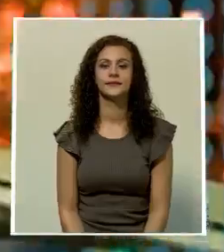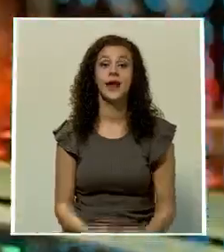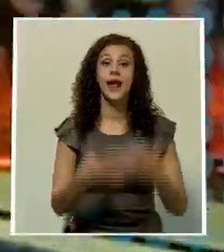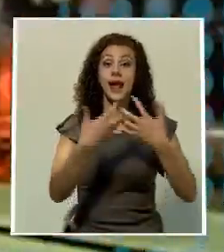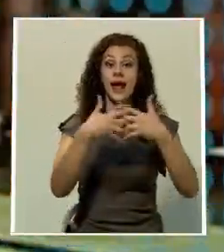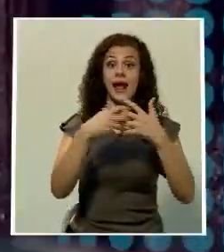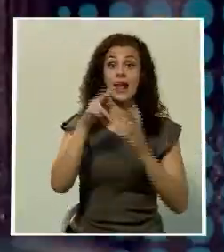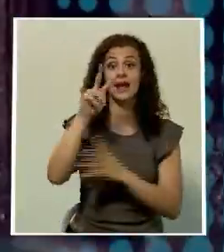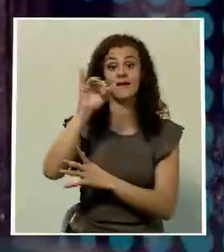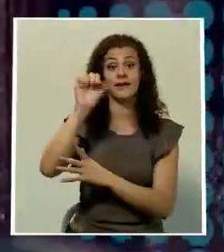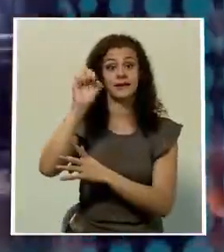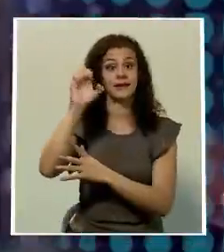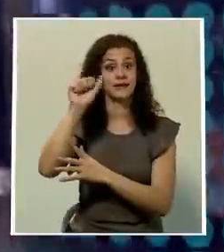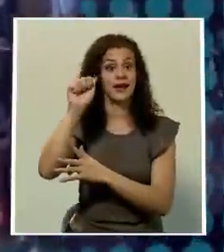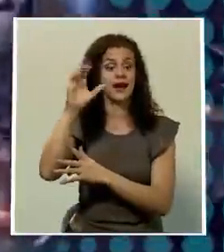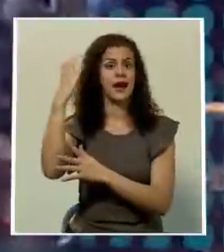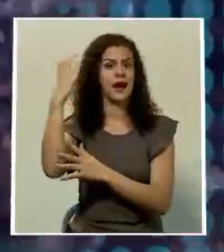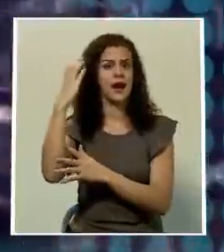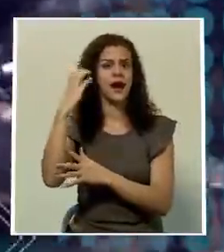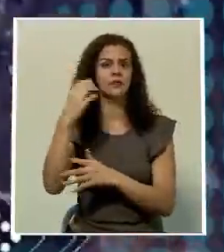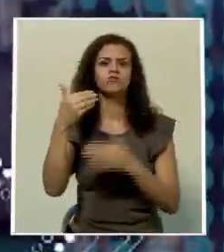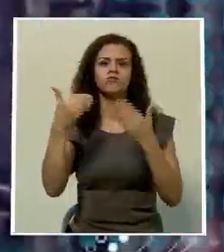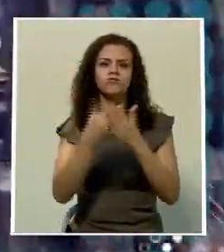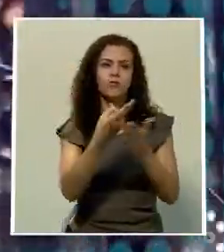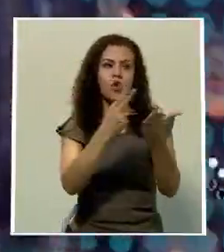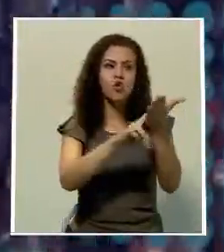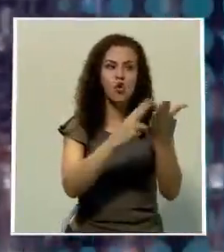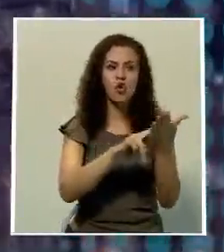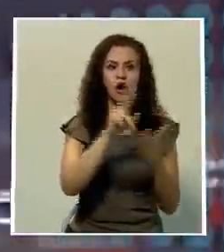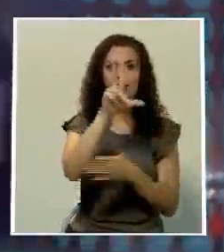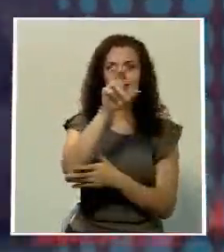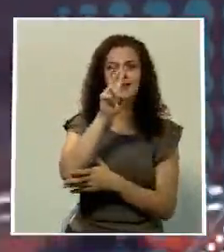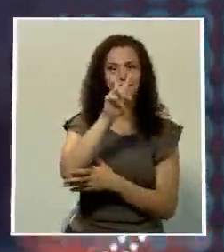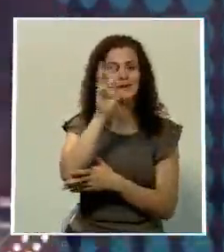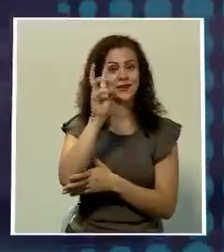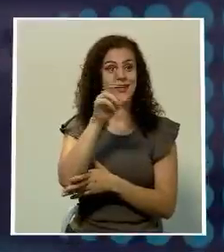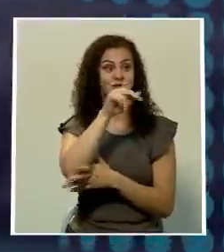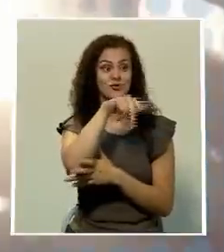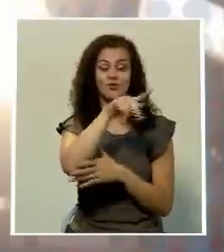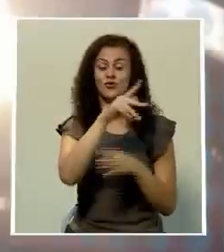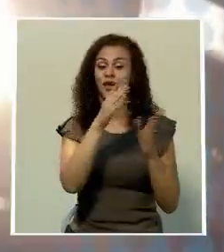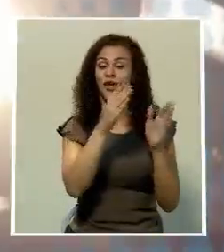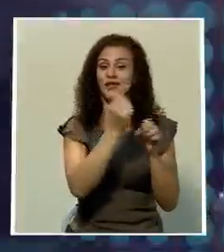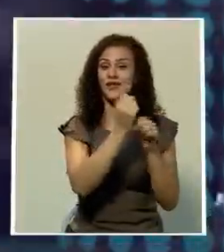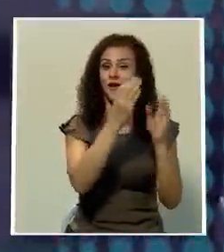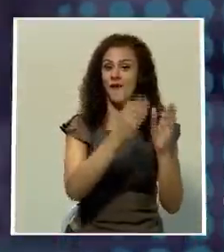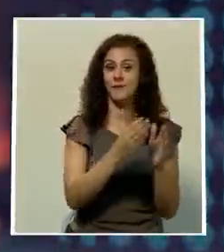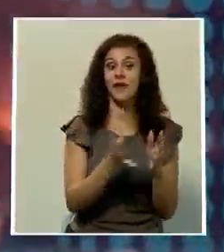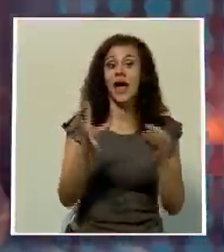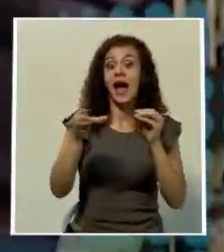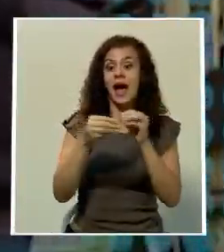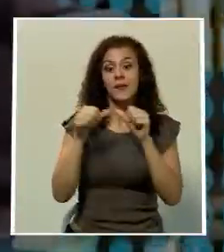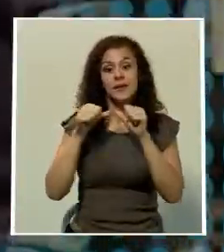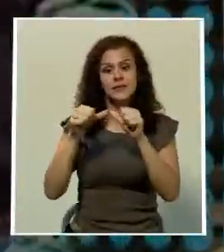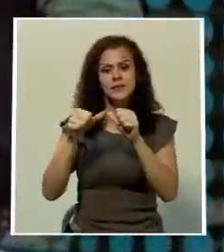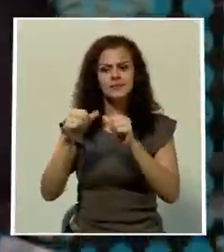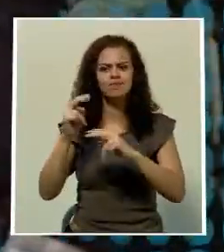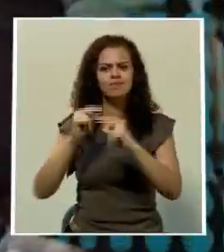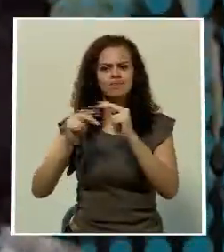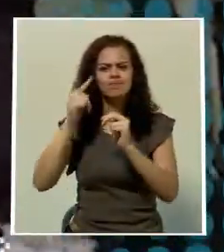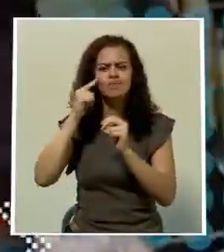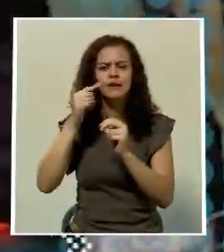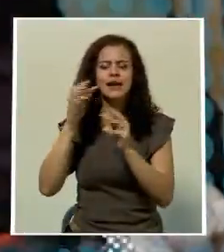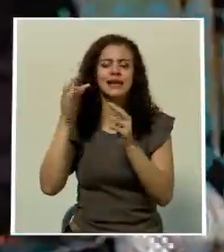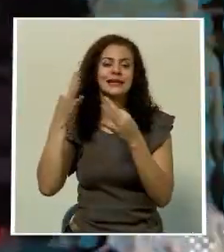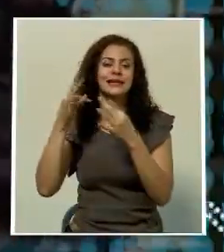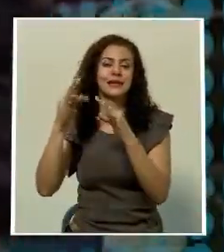La empresa Vicesa en Cartago inició la recontratación de 326 de sus empleados. Además, continúan las gestiones para